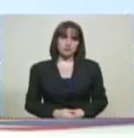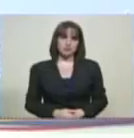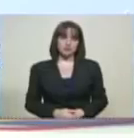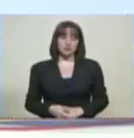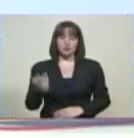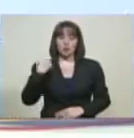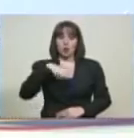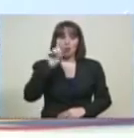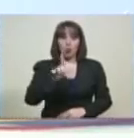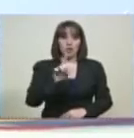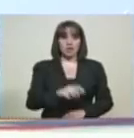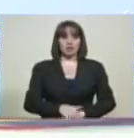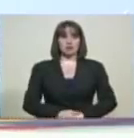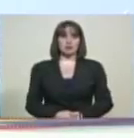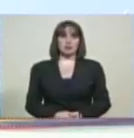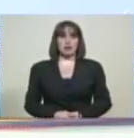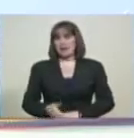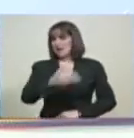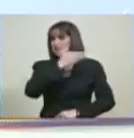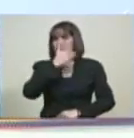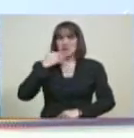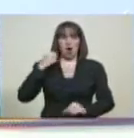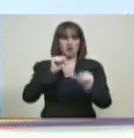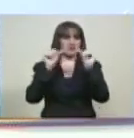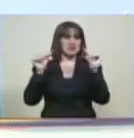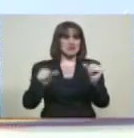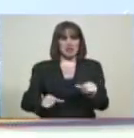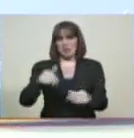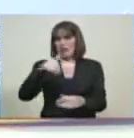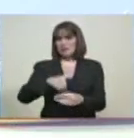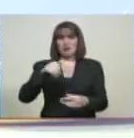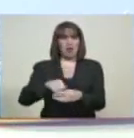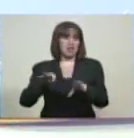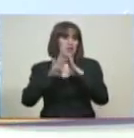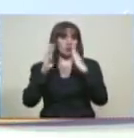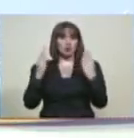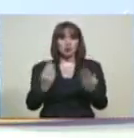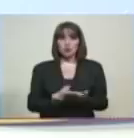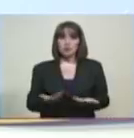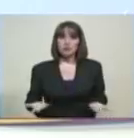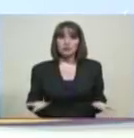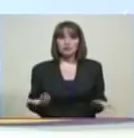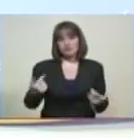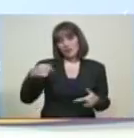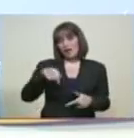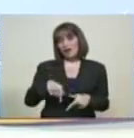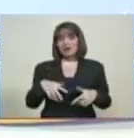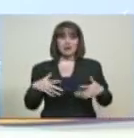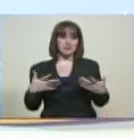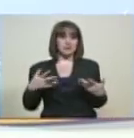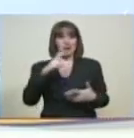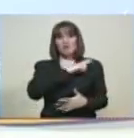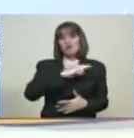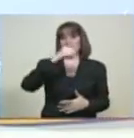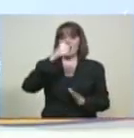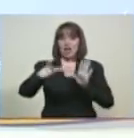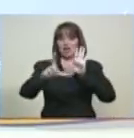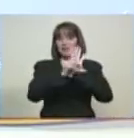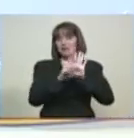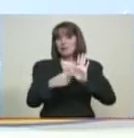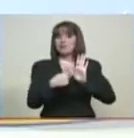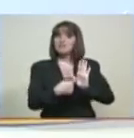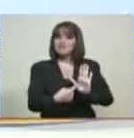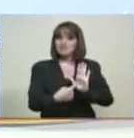únicas con el mejor sistema electoral del mundo y aquí estamos las autoridades legítimas